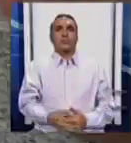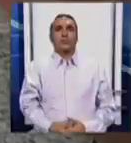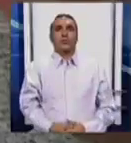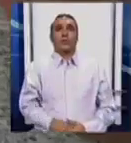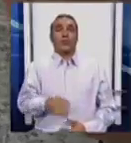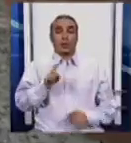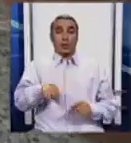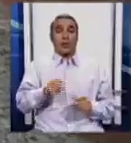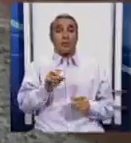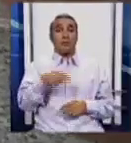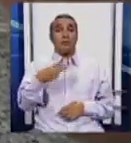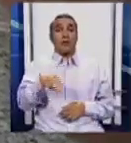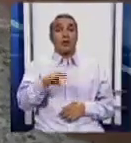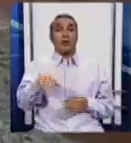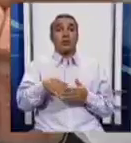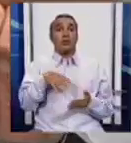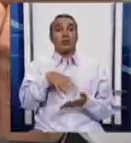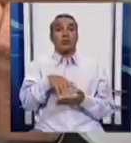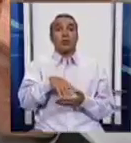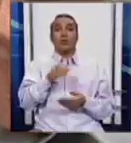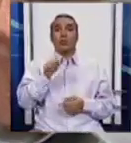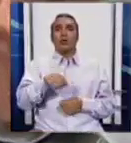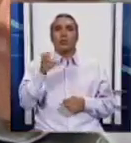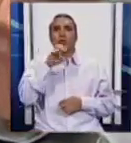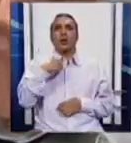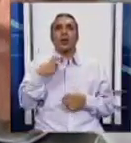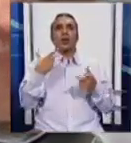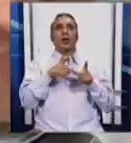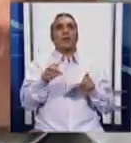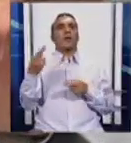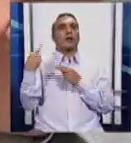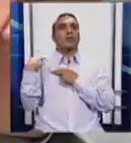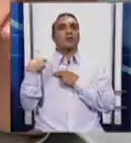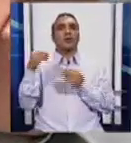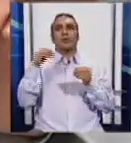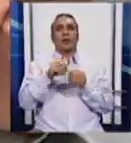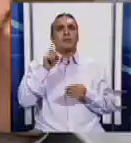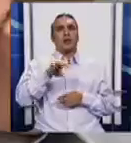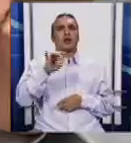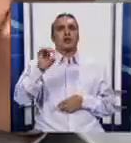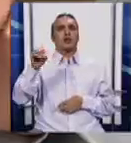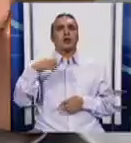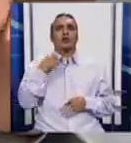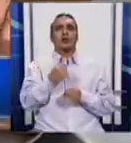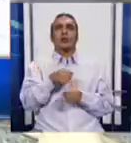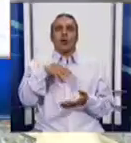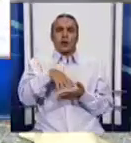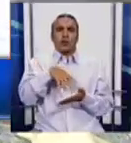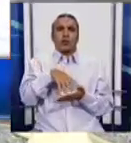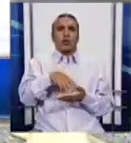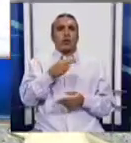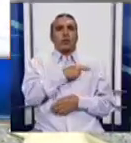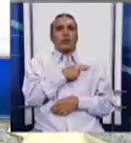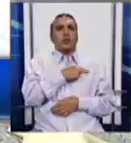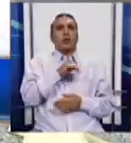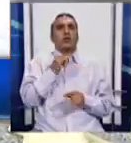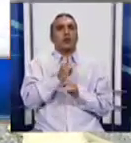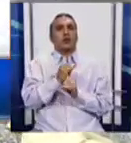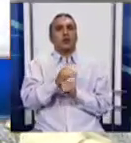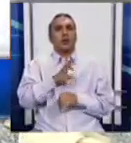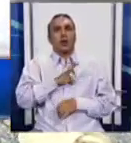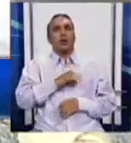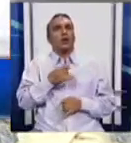Desde este miércoles, los estudiantes pueden escoger libre y responsablemente más de 1.800 carreras en universidades e institutos técnicos